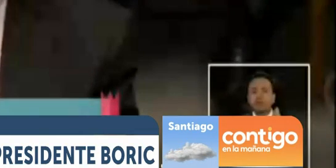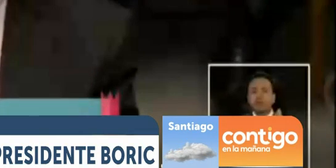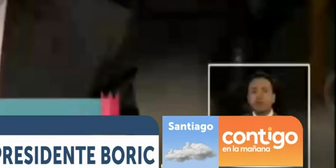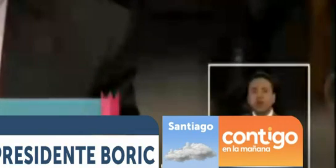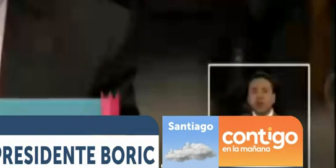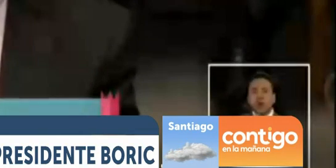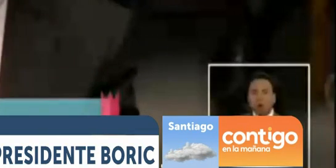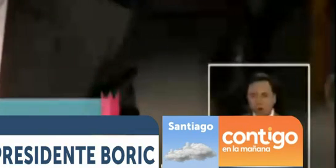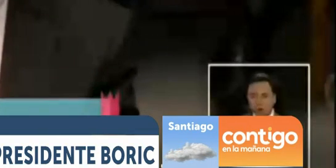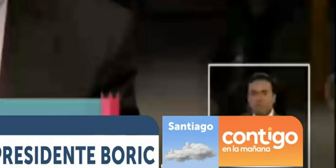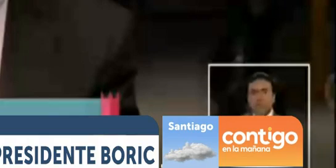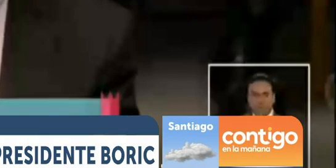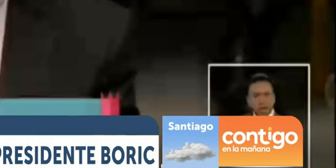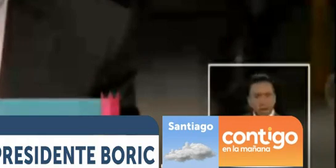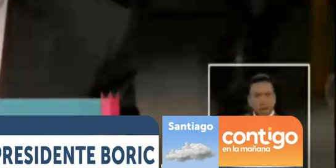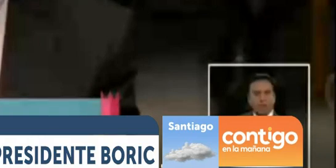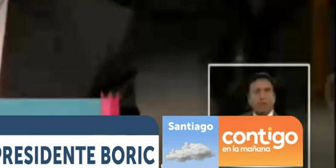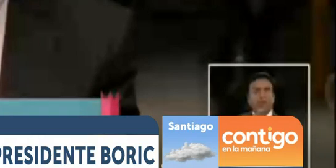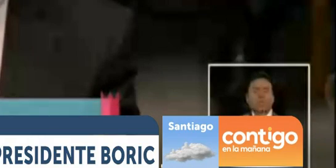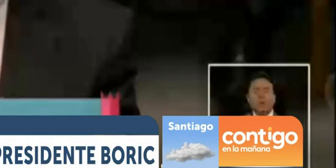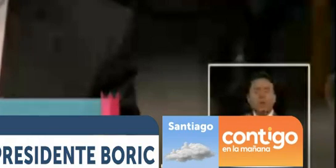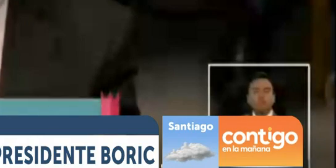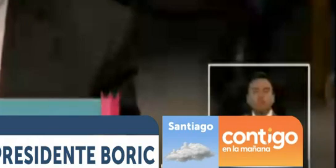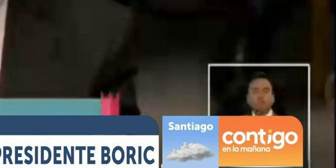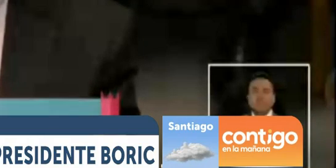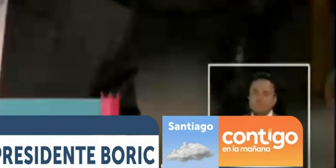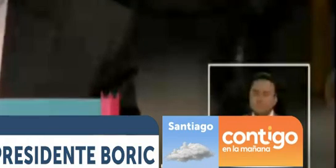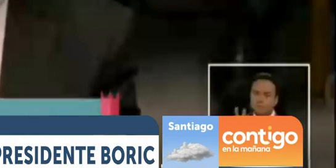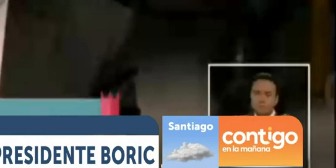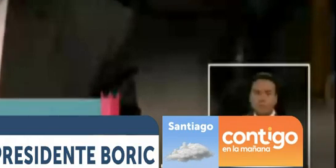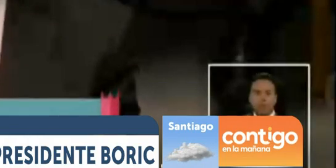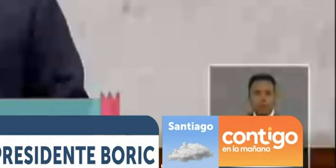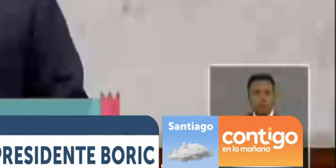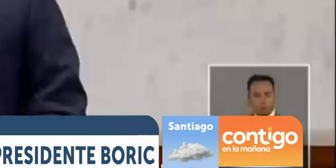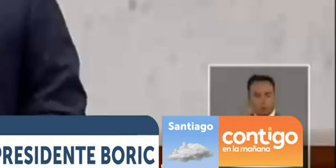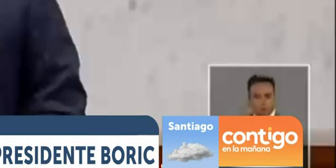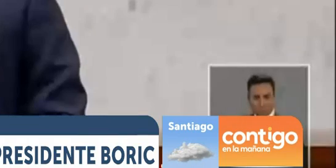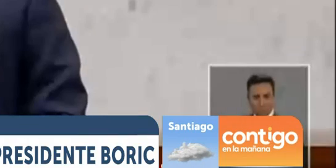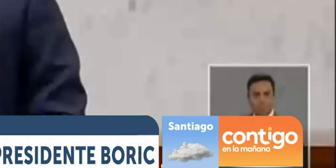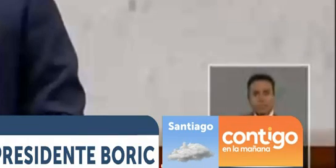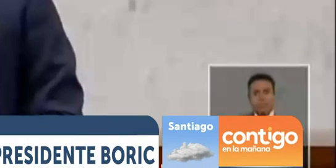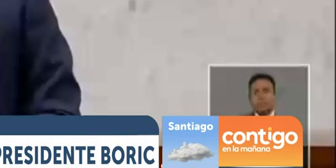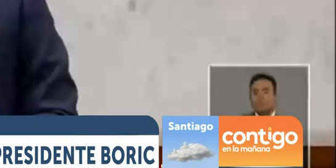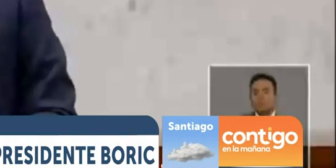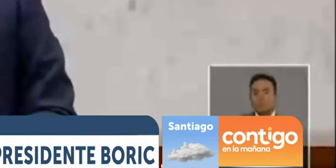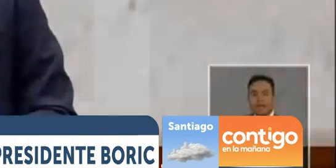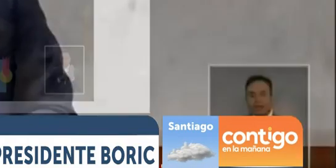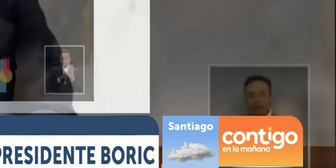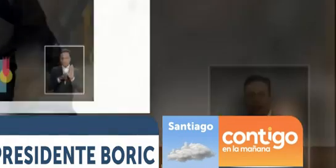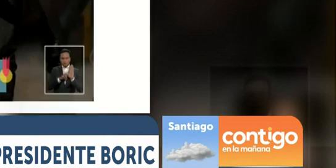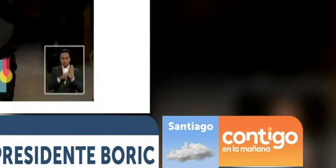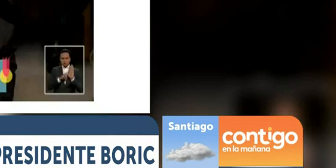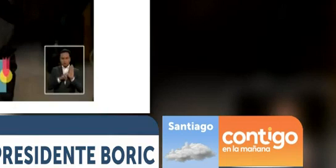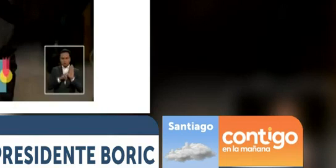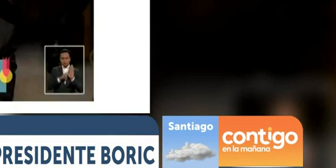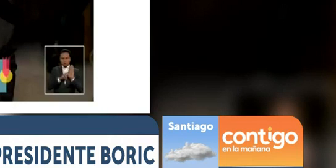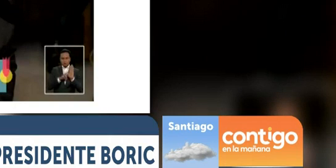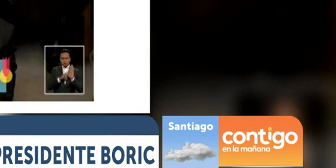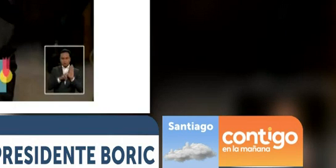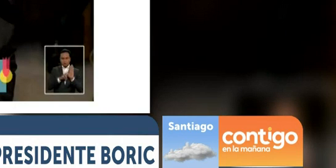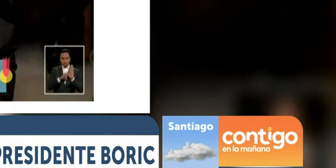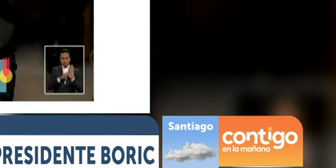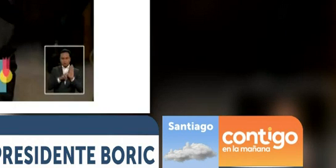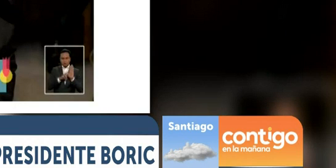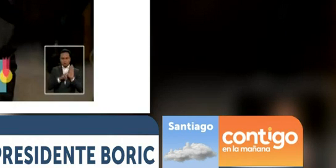lobby, mejorando lo actual, y de los conflictos de intereses en el ejercicio de la función pública. Tenemos una estrategia nacional de